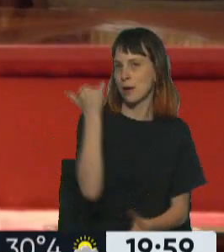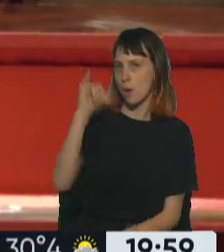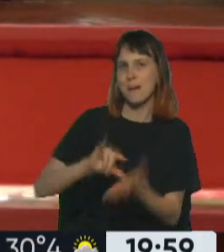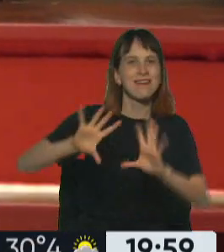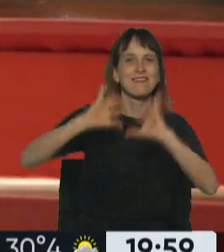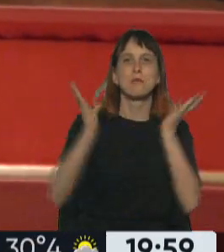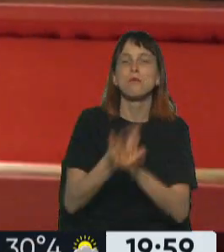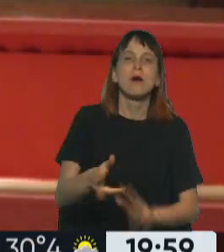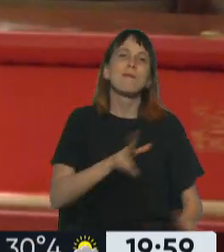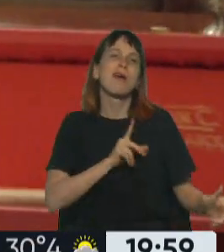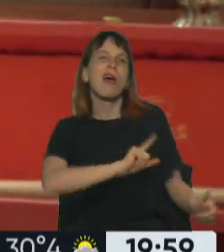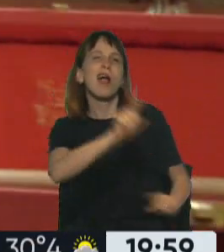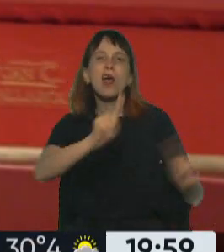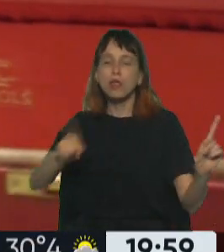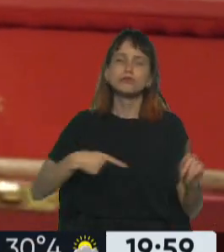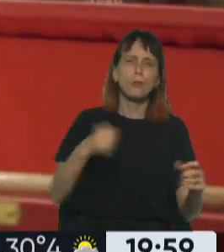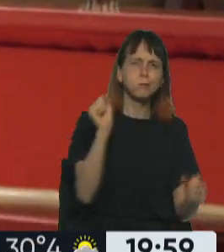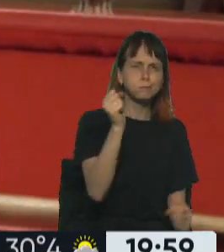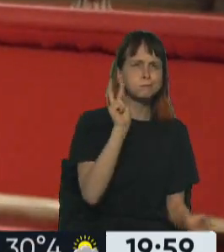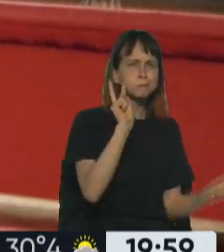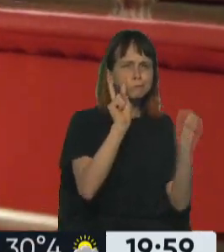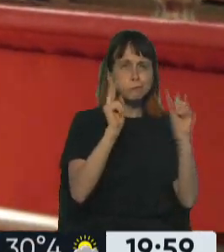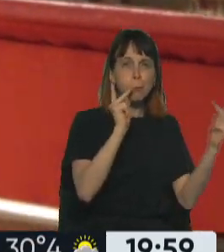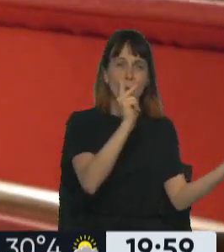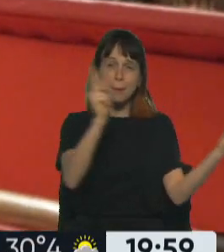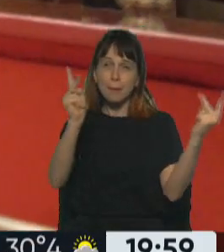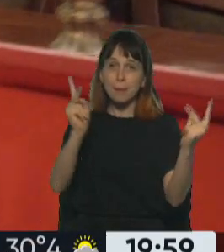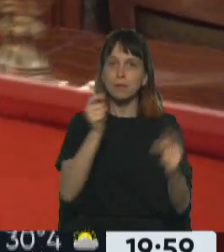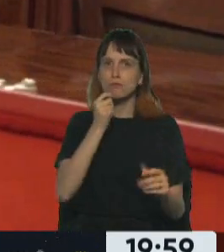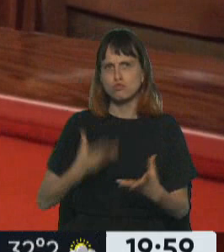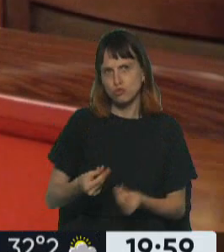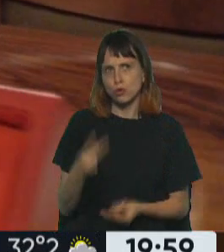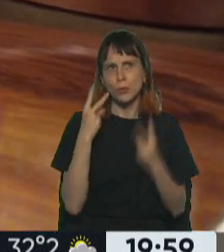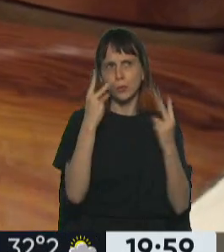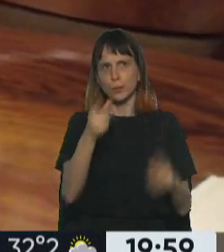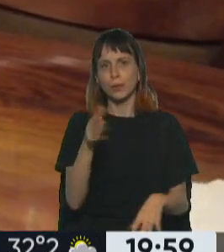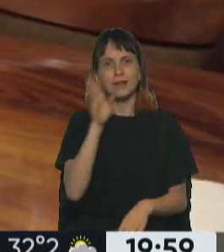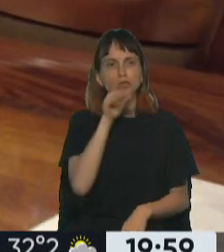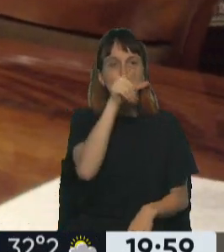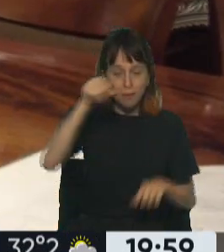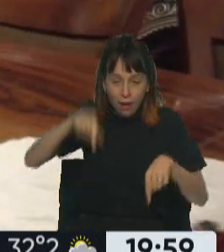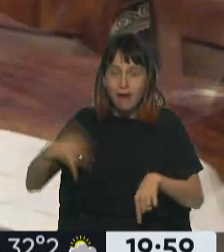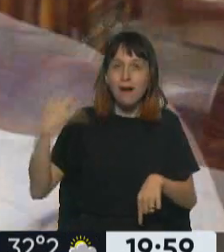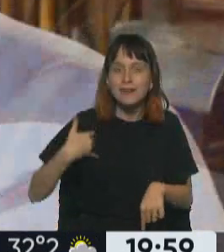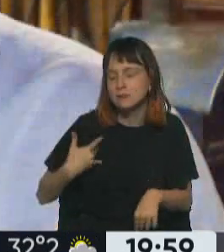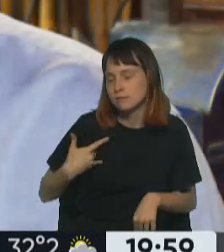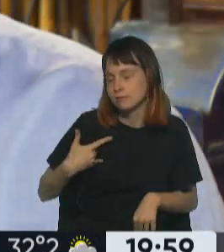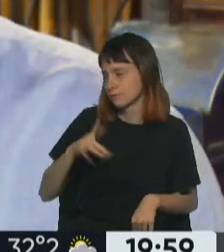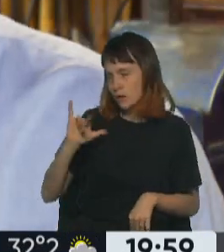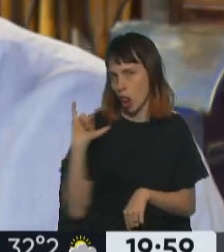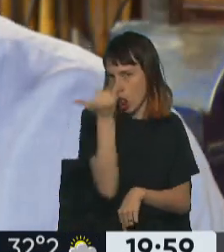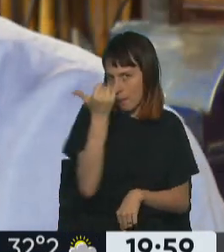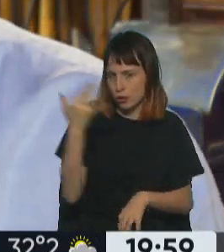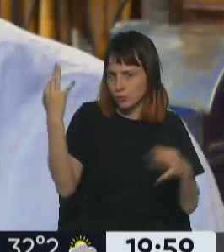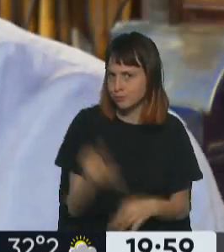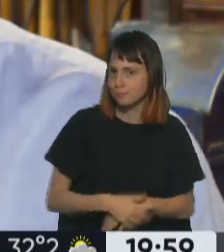lo que digan, yo he viajado por todos lados, viajo con frecuencia a Estados Unidos, pero como la Argentina no hay nada. Yo hago todo lo